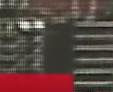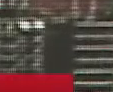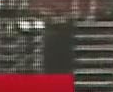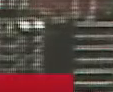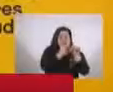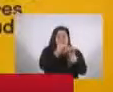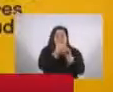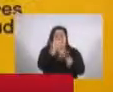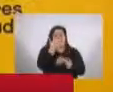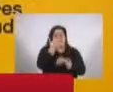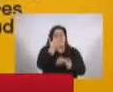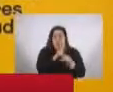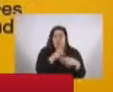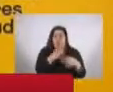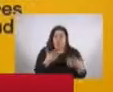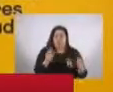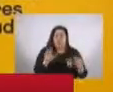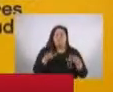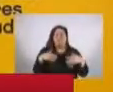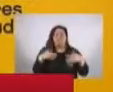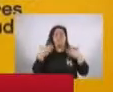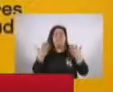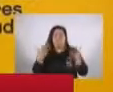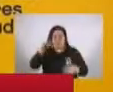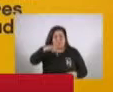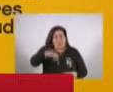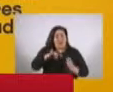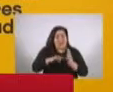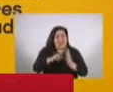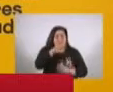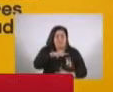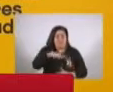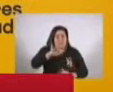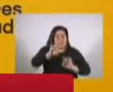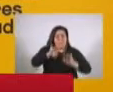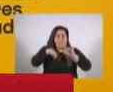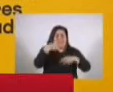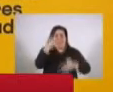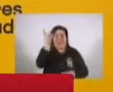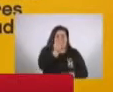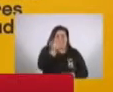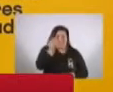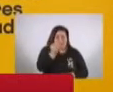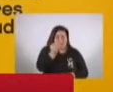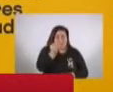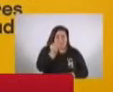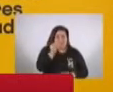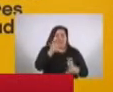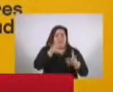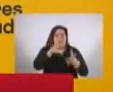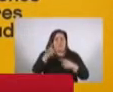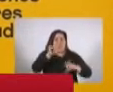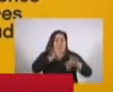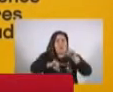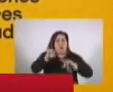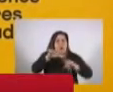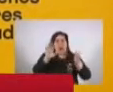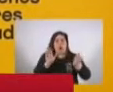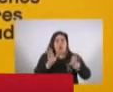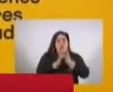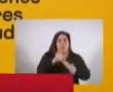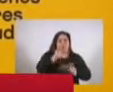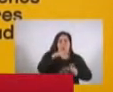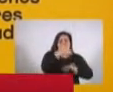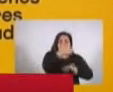a Kicillof muy fuerte por el tema de los viajes egresados. Y obviamente apunta a que la ciudad podría haber reducido más su presupuesto. También